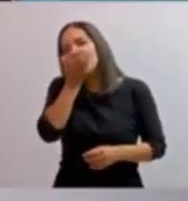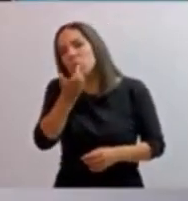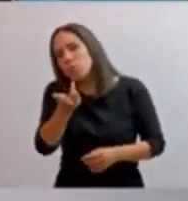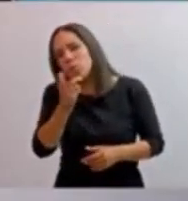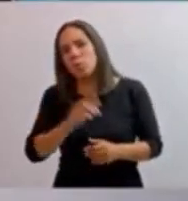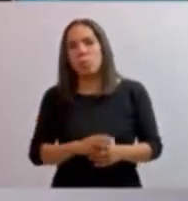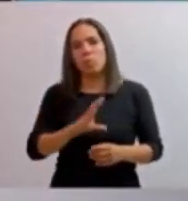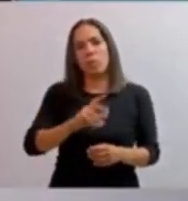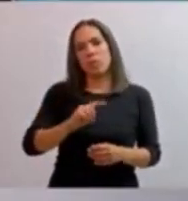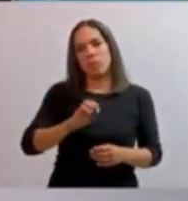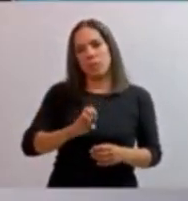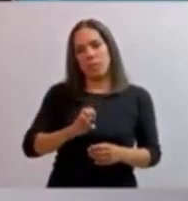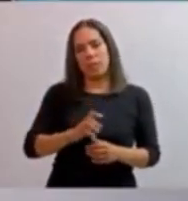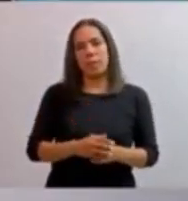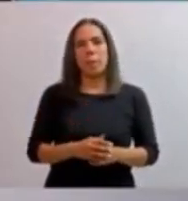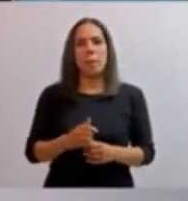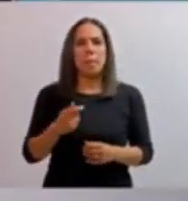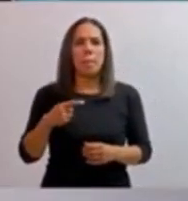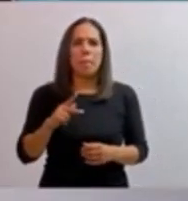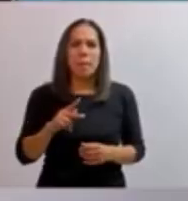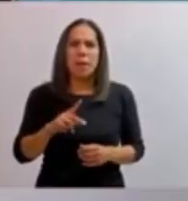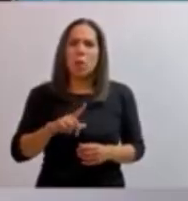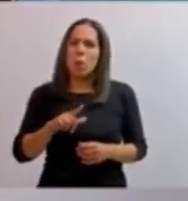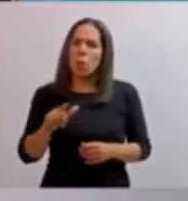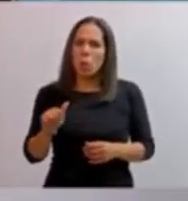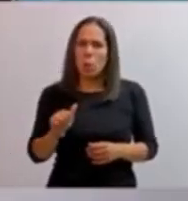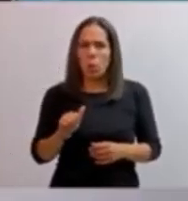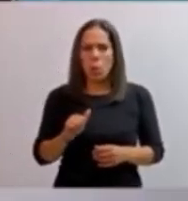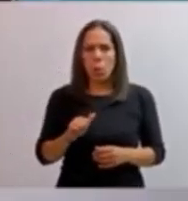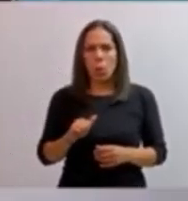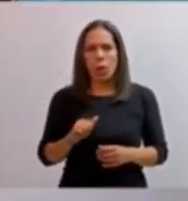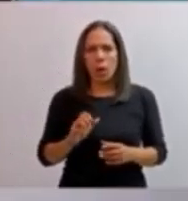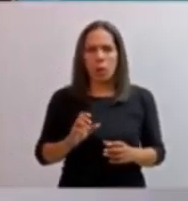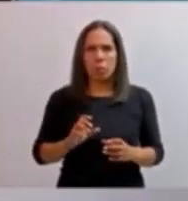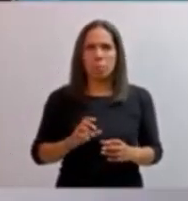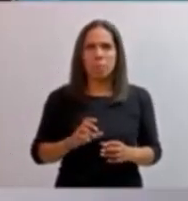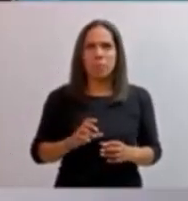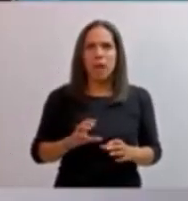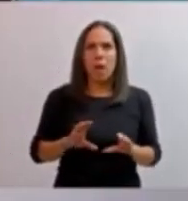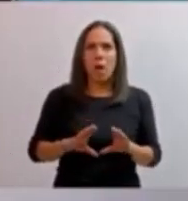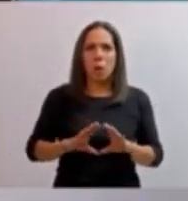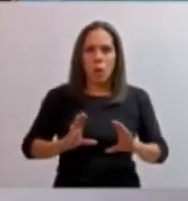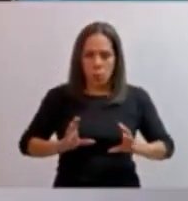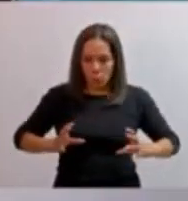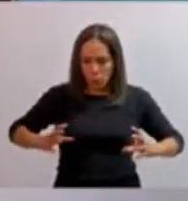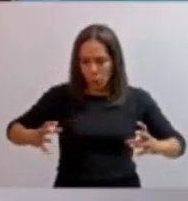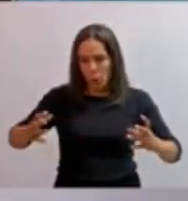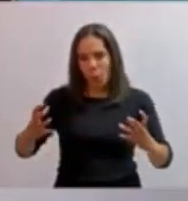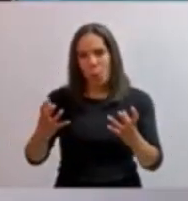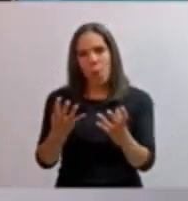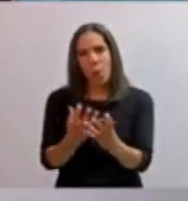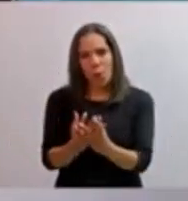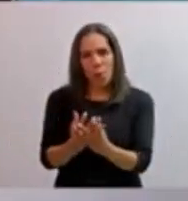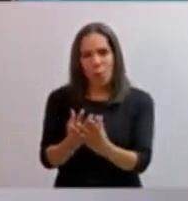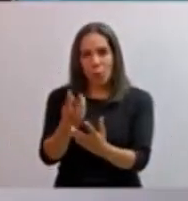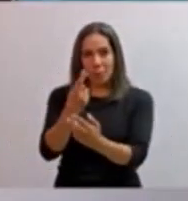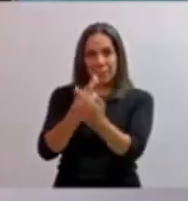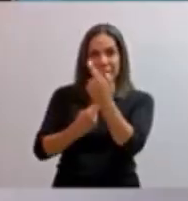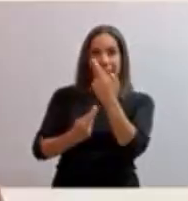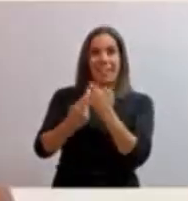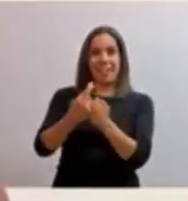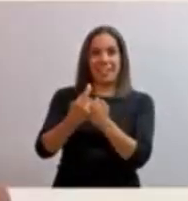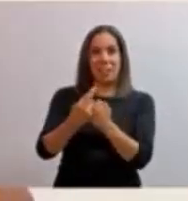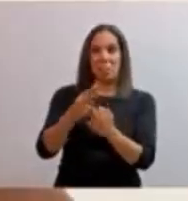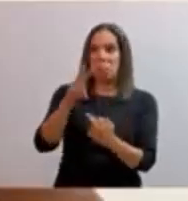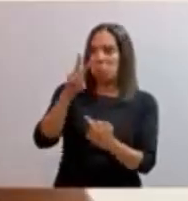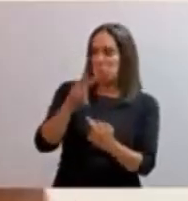consejo, etcétera. Entonces, y luego el círculo, digamos que se cierra cuando vuelve a la realidad.